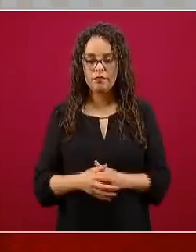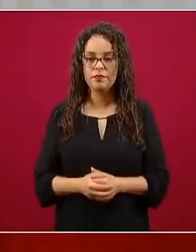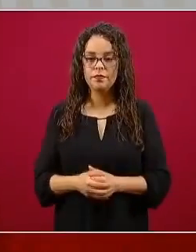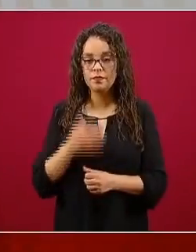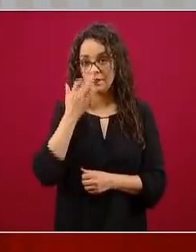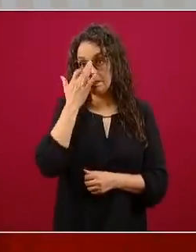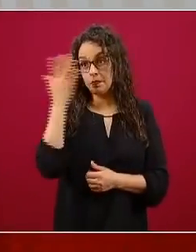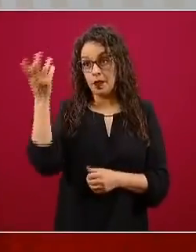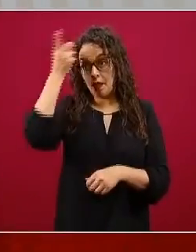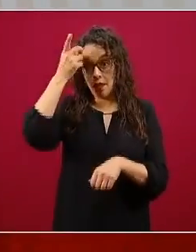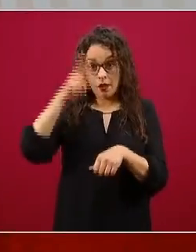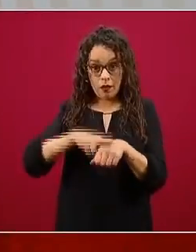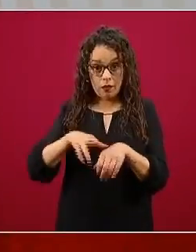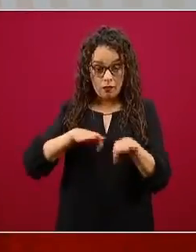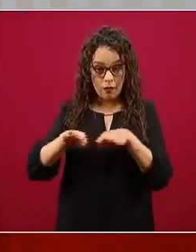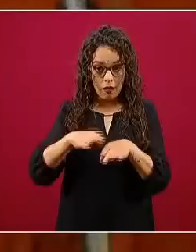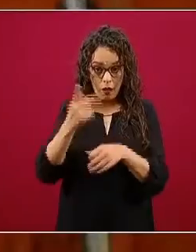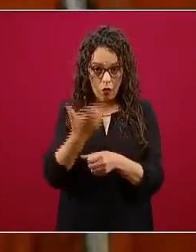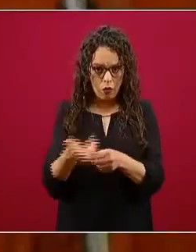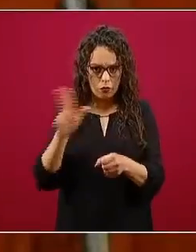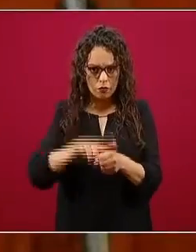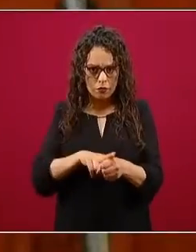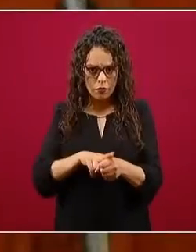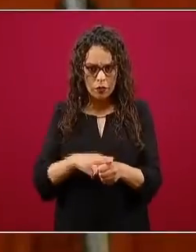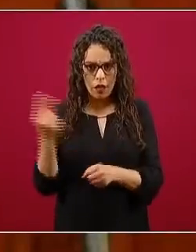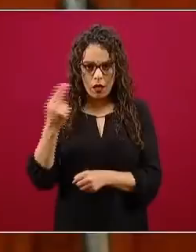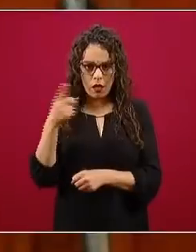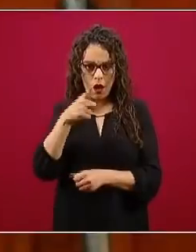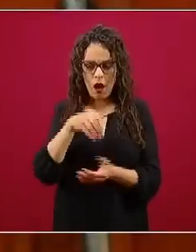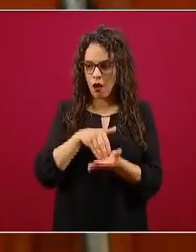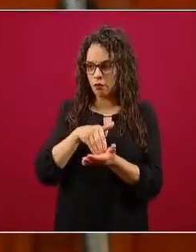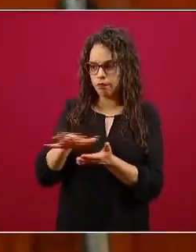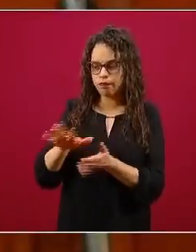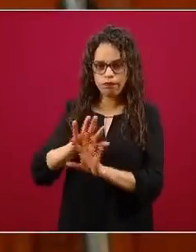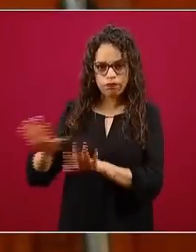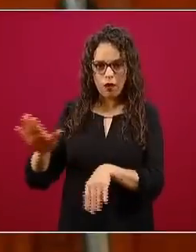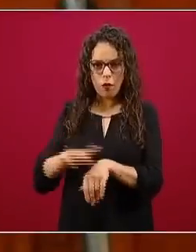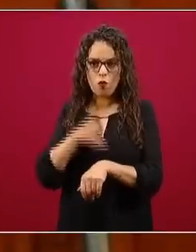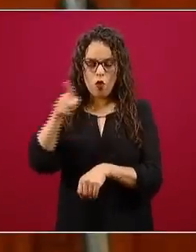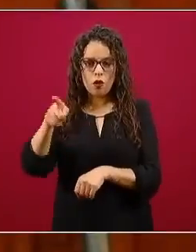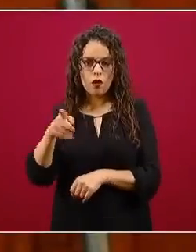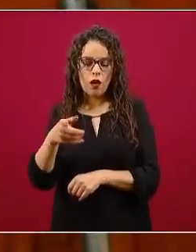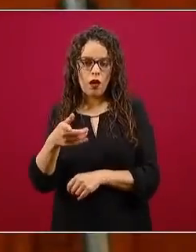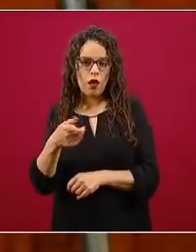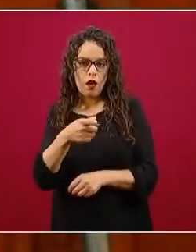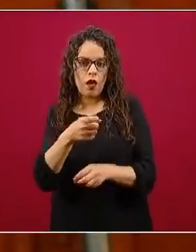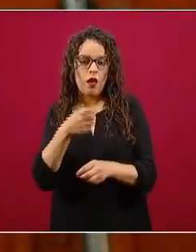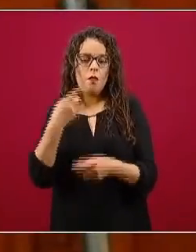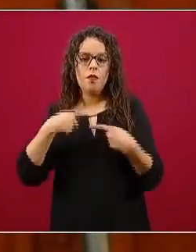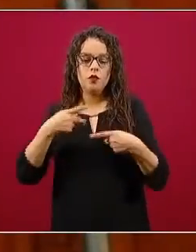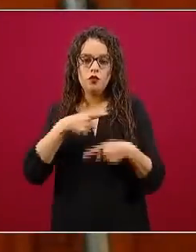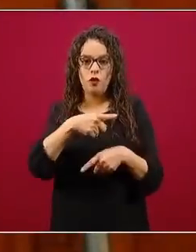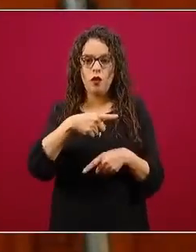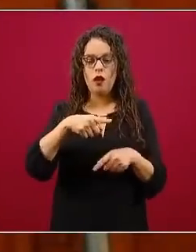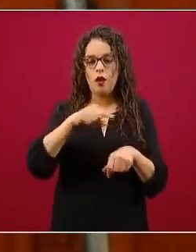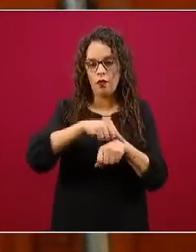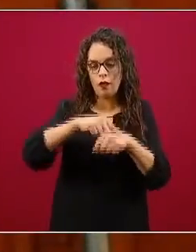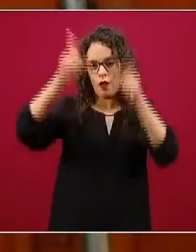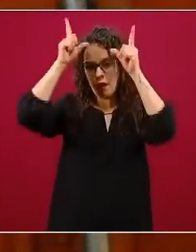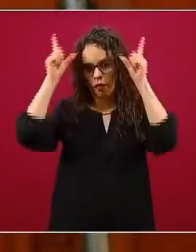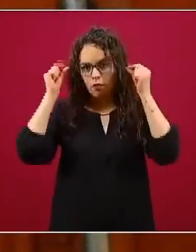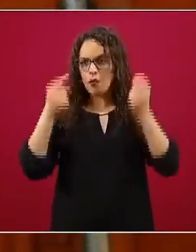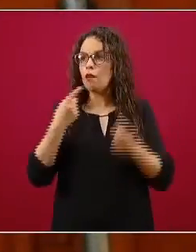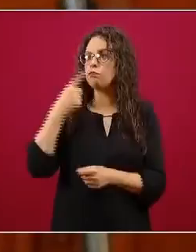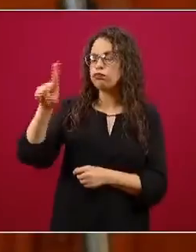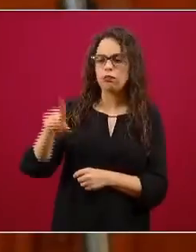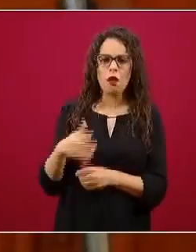los directivos de hospitales por estos motivos. La verdad es que estamos muy orgullosos de los médicos, las enfermeras y el resto del